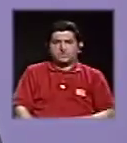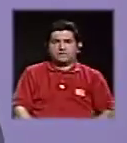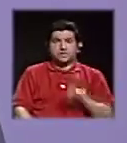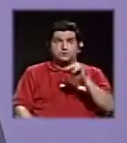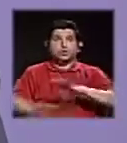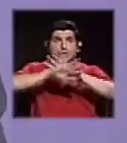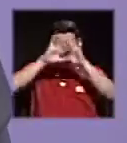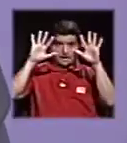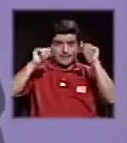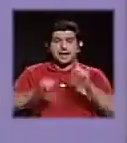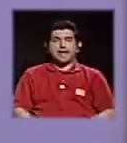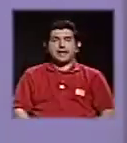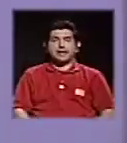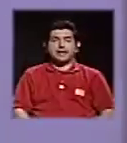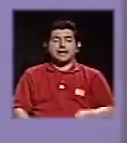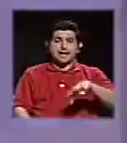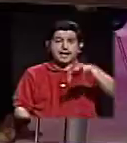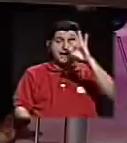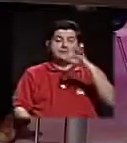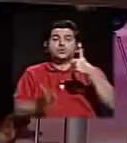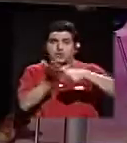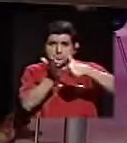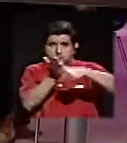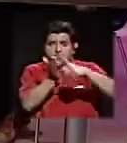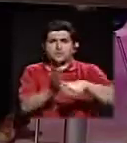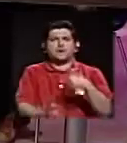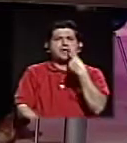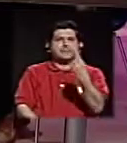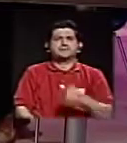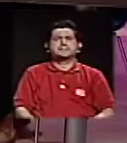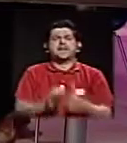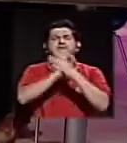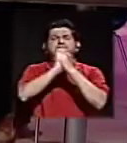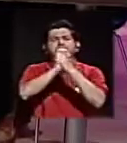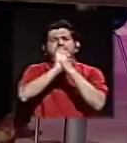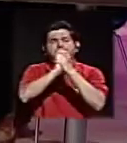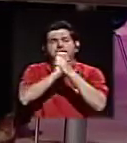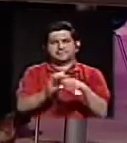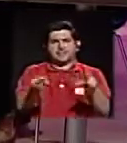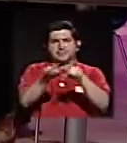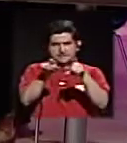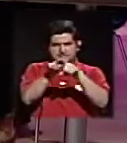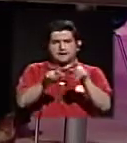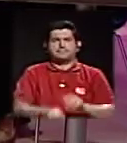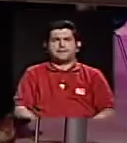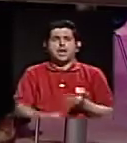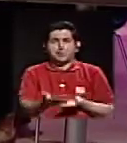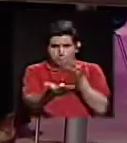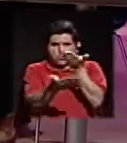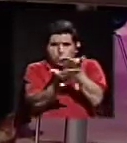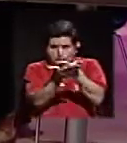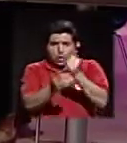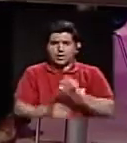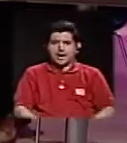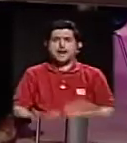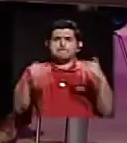claramente los cargos de elección popular este nos dicen aquí felicidades por proponer también la